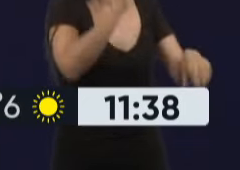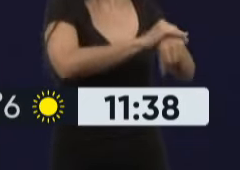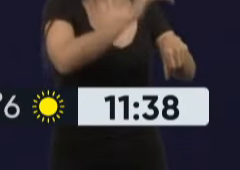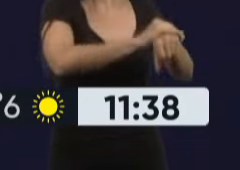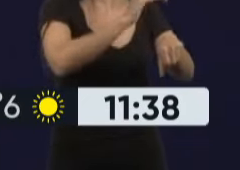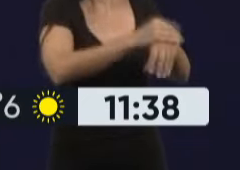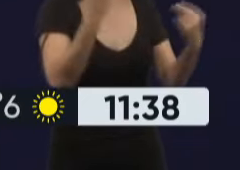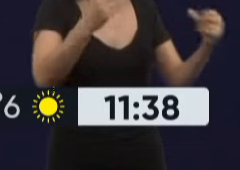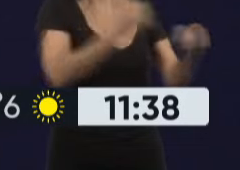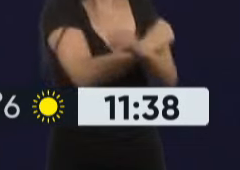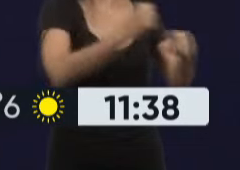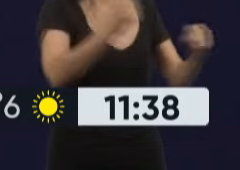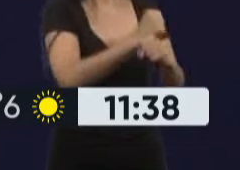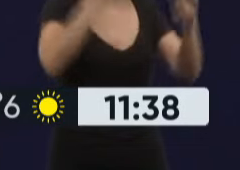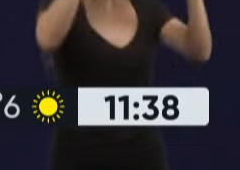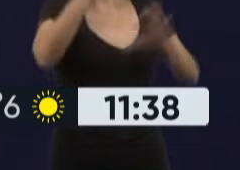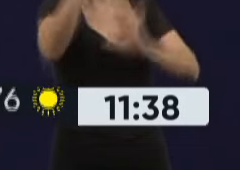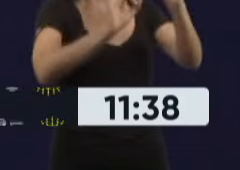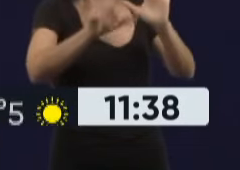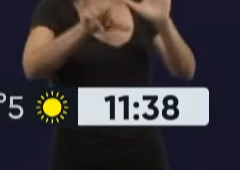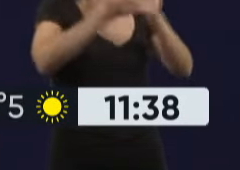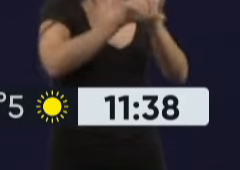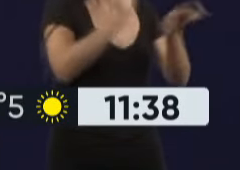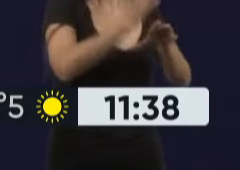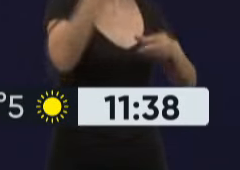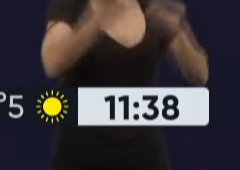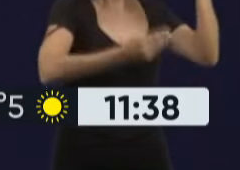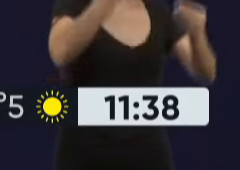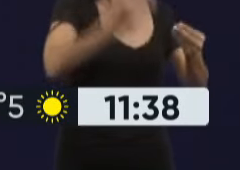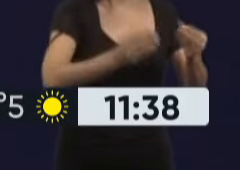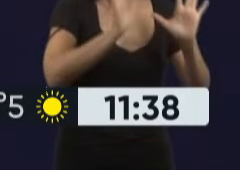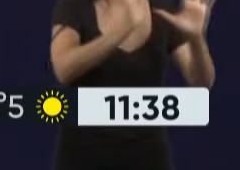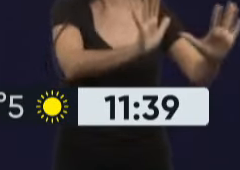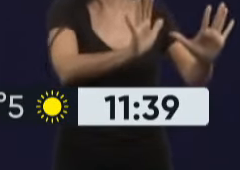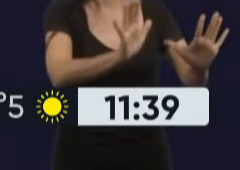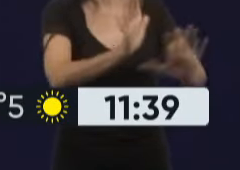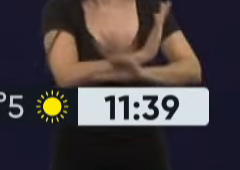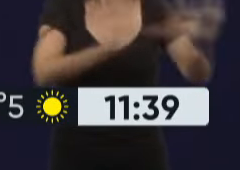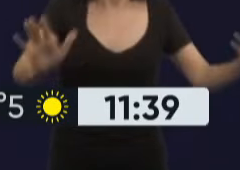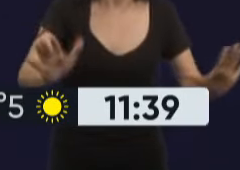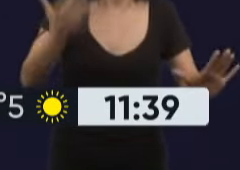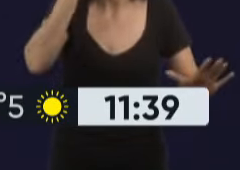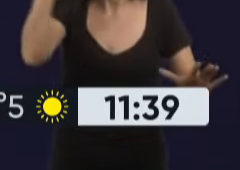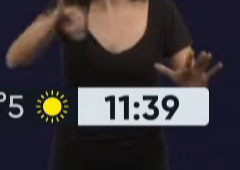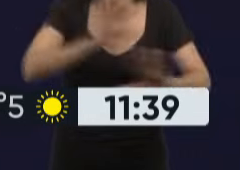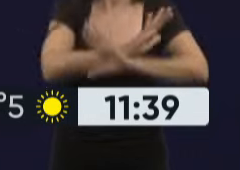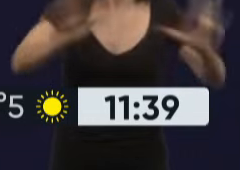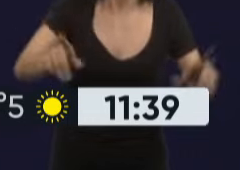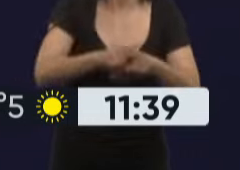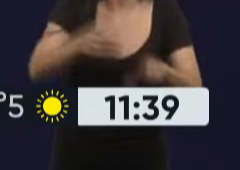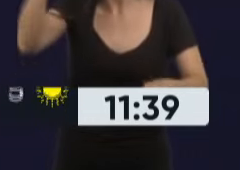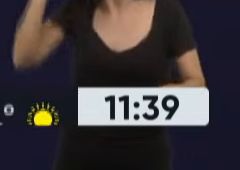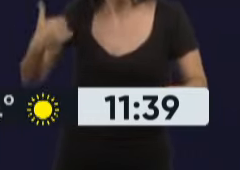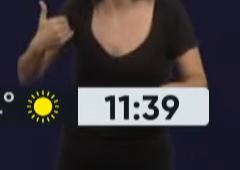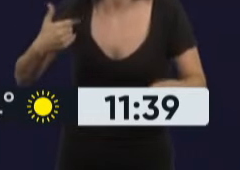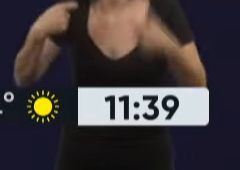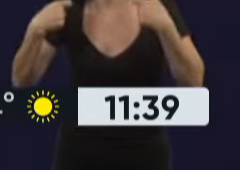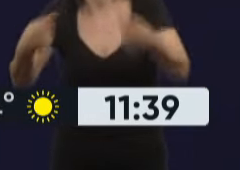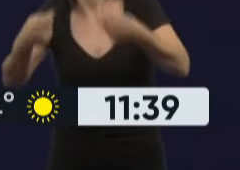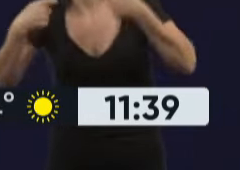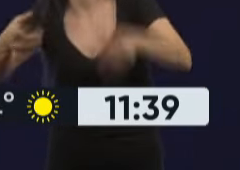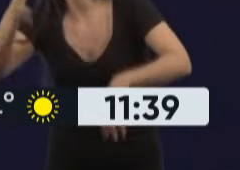vanguardia en términos de cómo lo planteamos en no excedernos nunca más ni un peso de lo que hay en las arcas públicas y entender